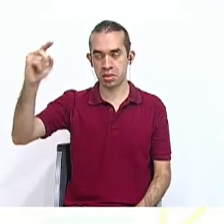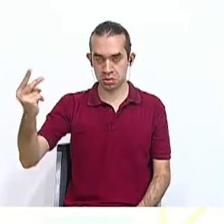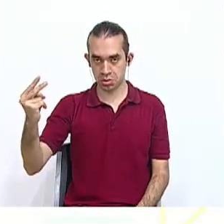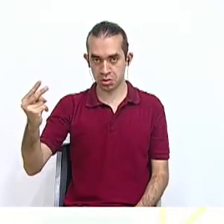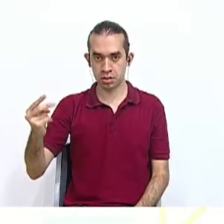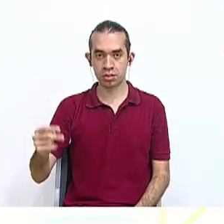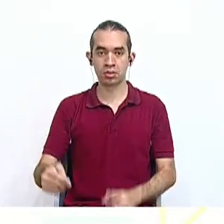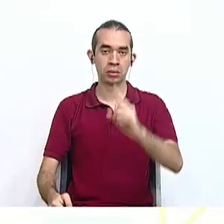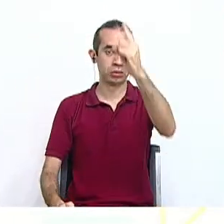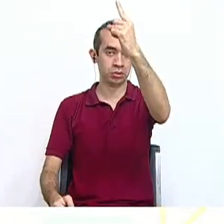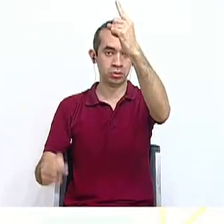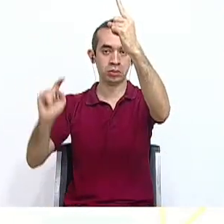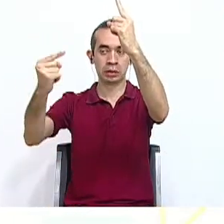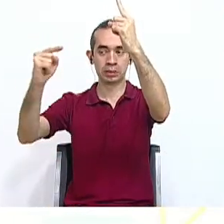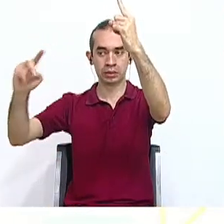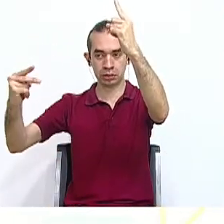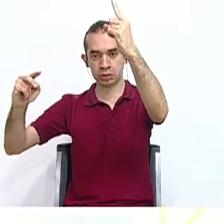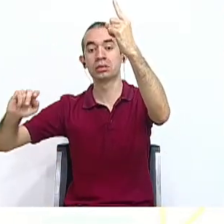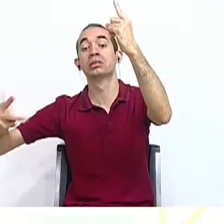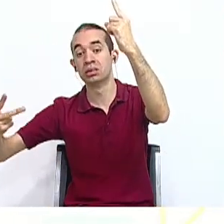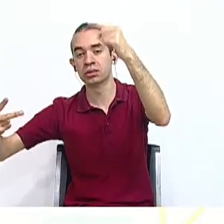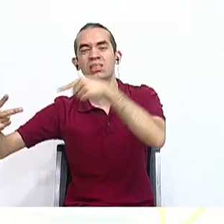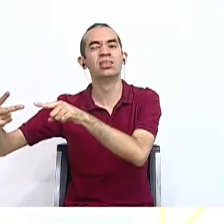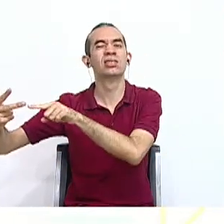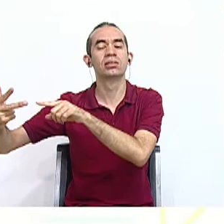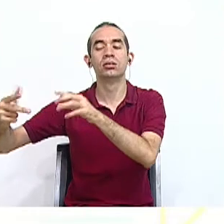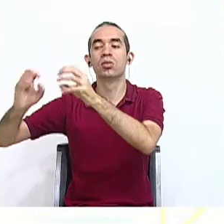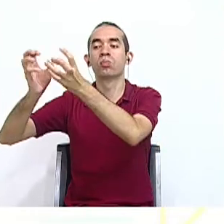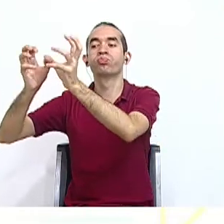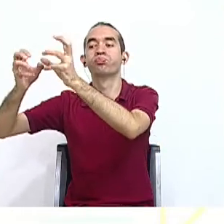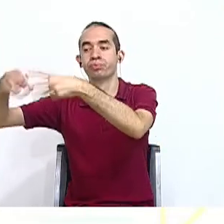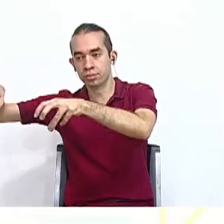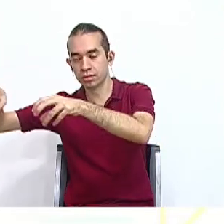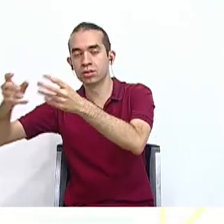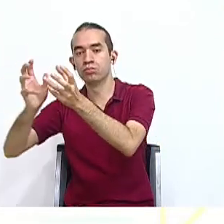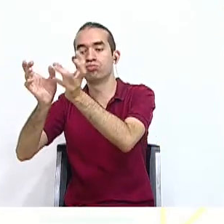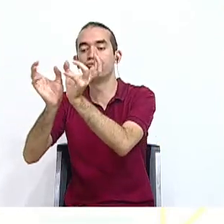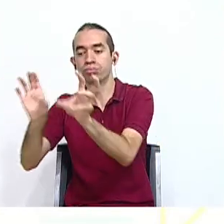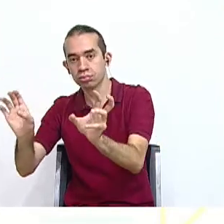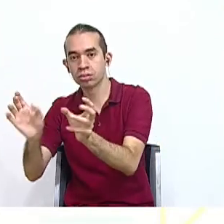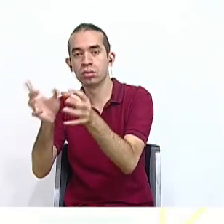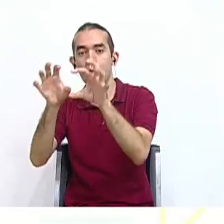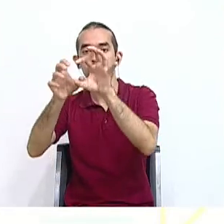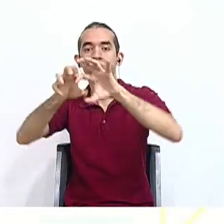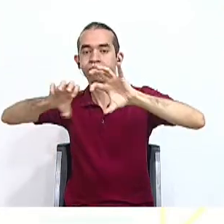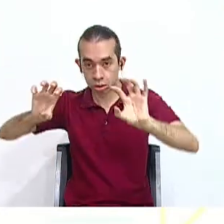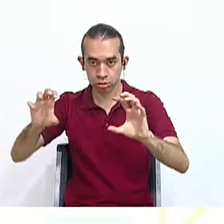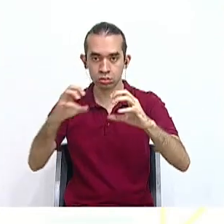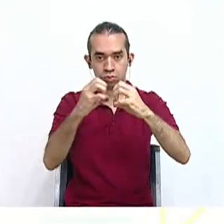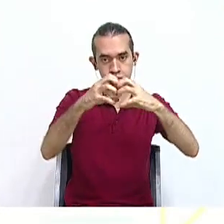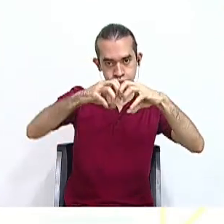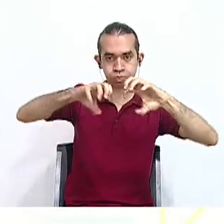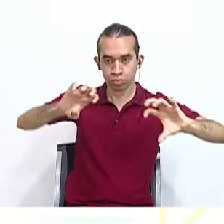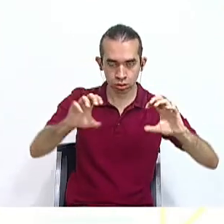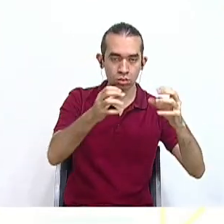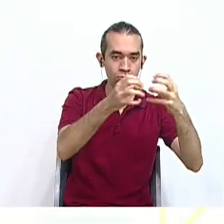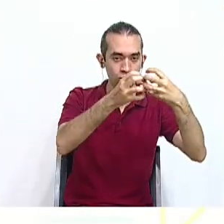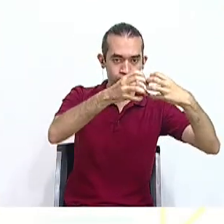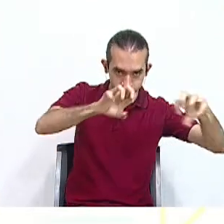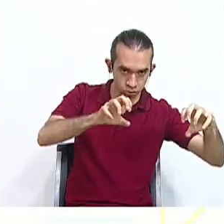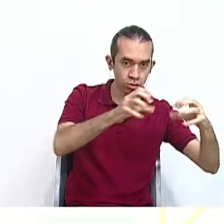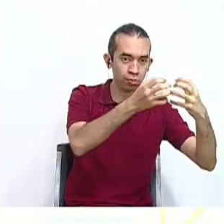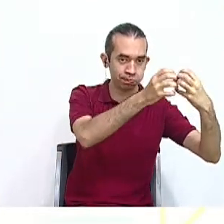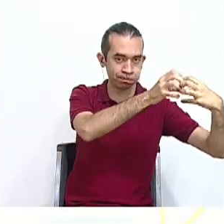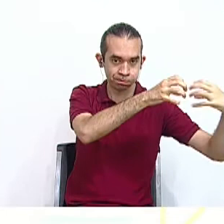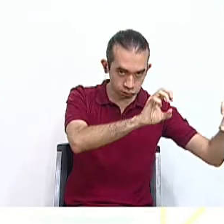la tercera generación, ¿qué sucede? Que cada una de estas células se divide en 2. Entonces, al hacer la división celular, obtenemos